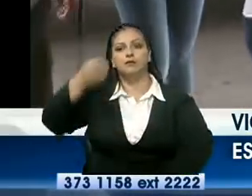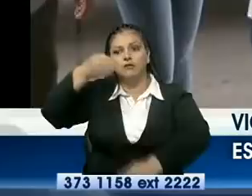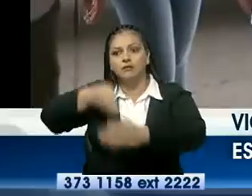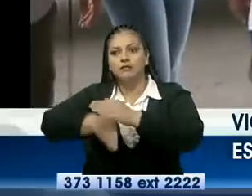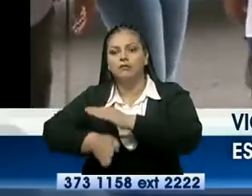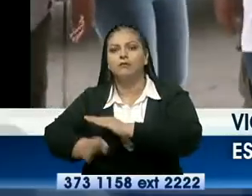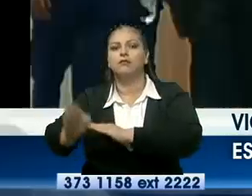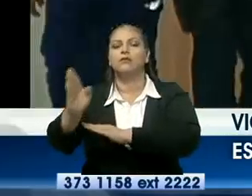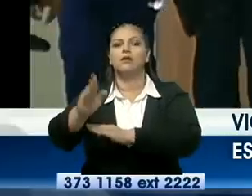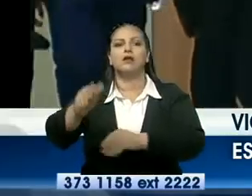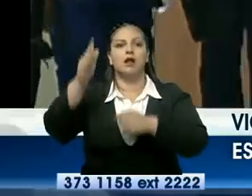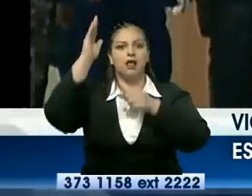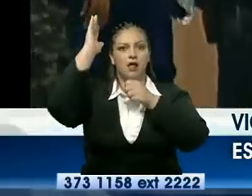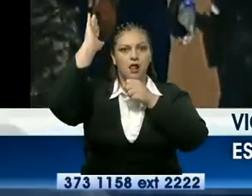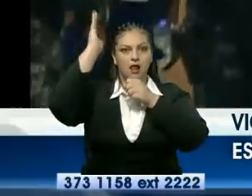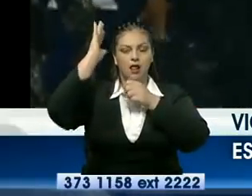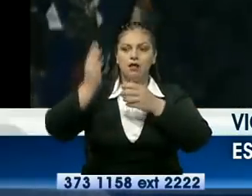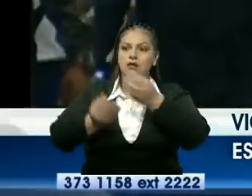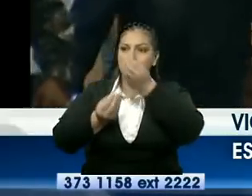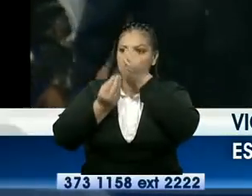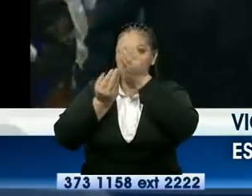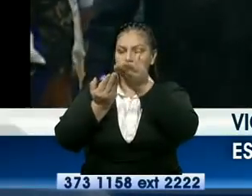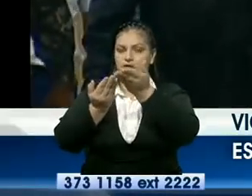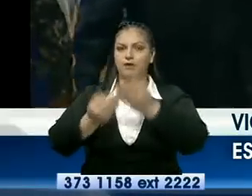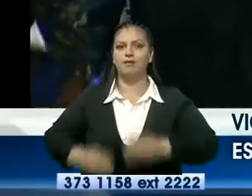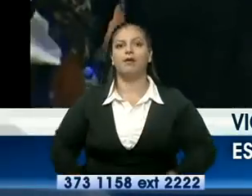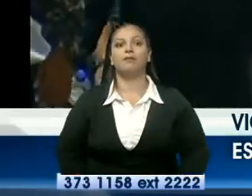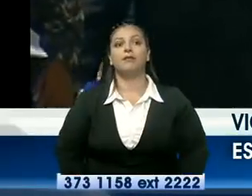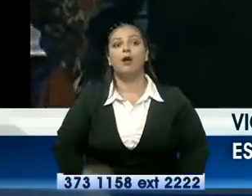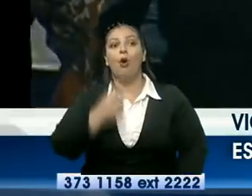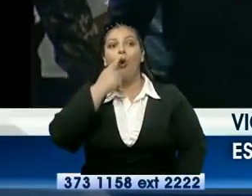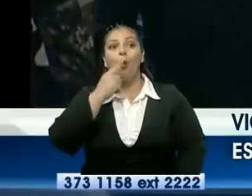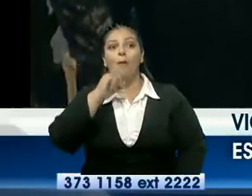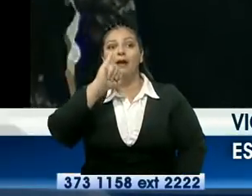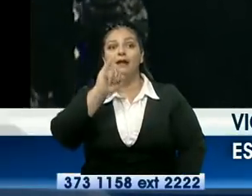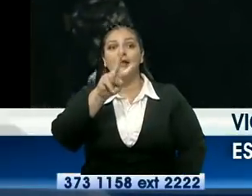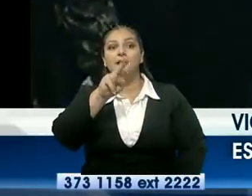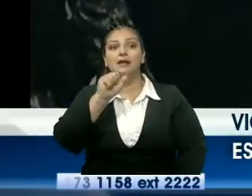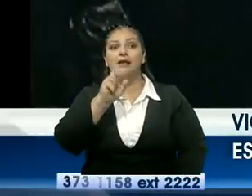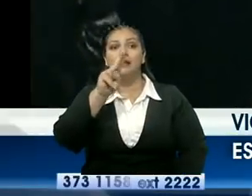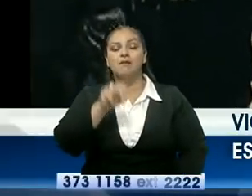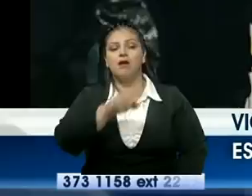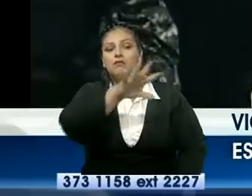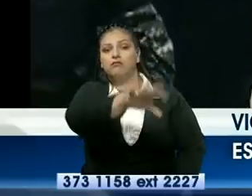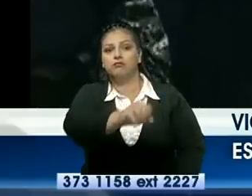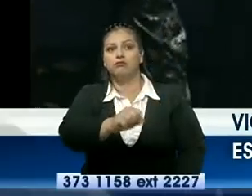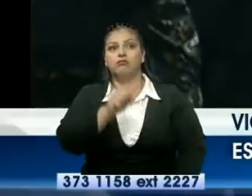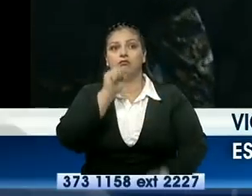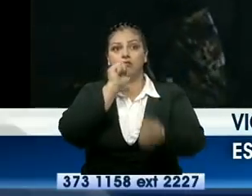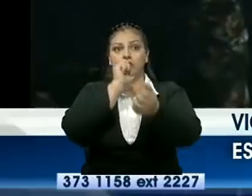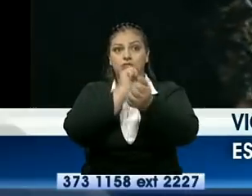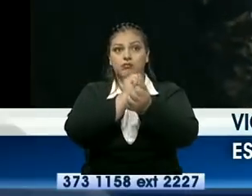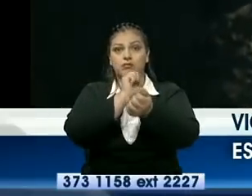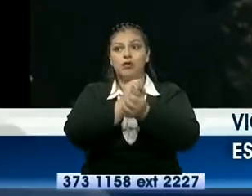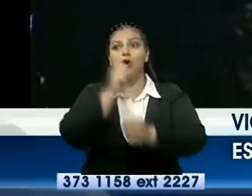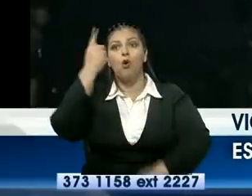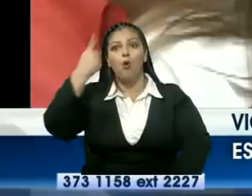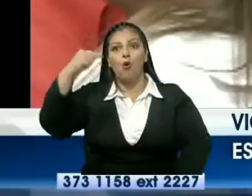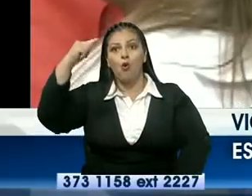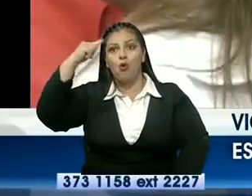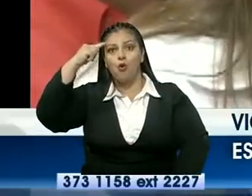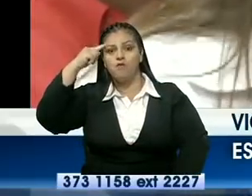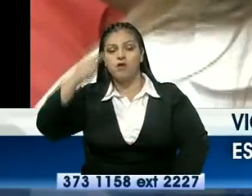Alejandra Vicuña, dejó el caso Espinel en manos de la justicia e indicó que como gobierno continúa la cirugía mayor contra la